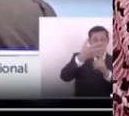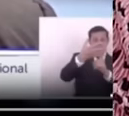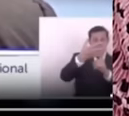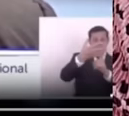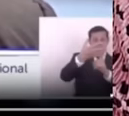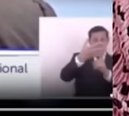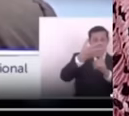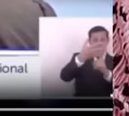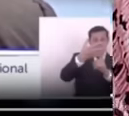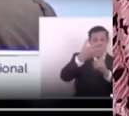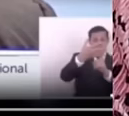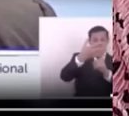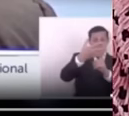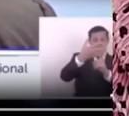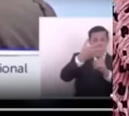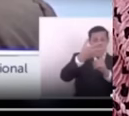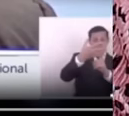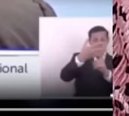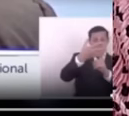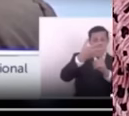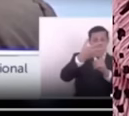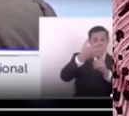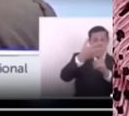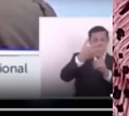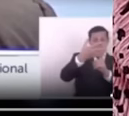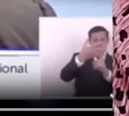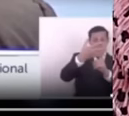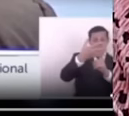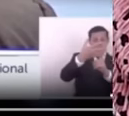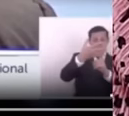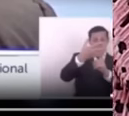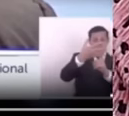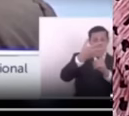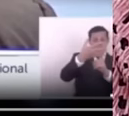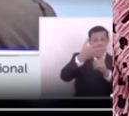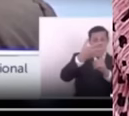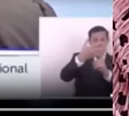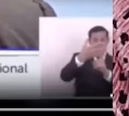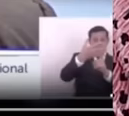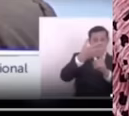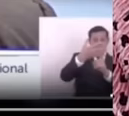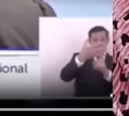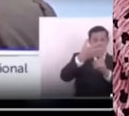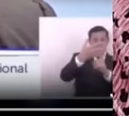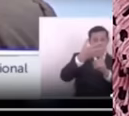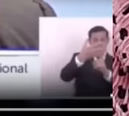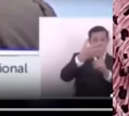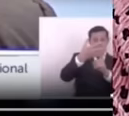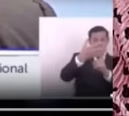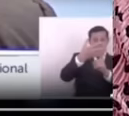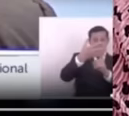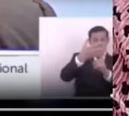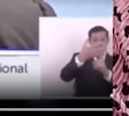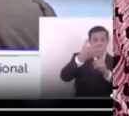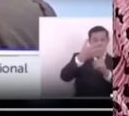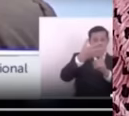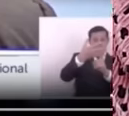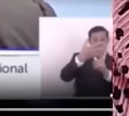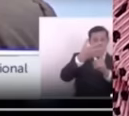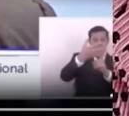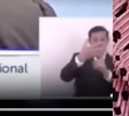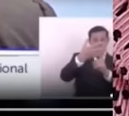pues una empresa SASB donde la DON sería la mayor